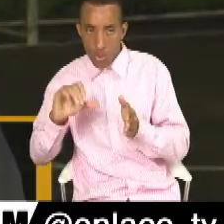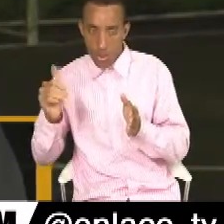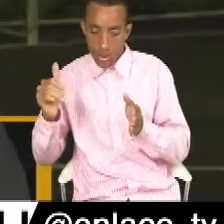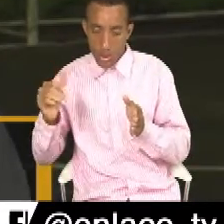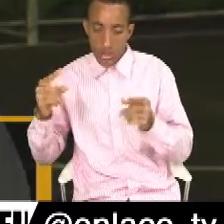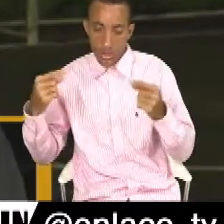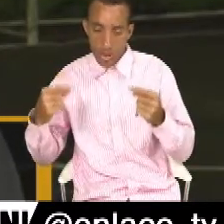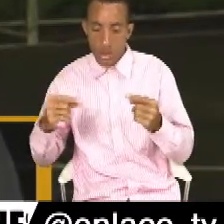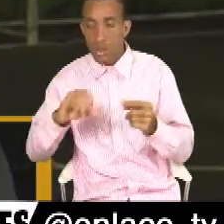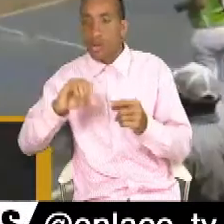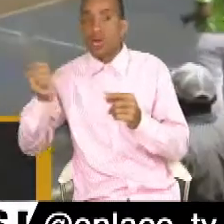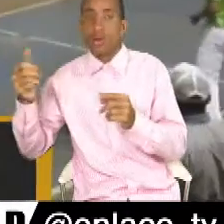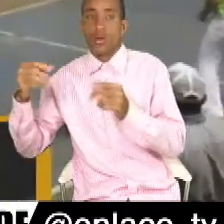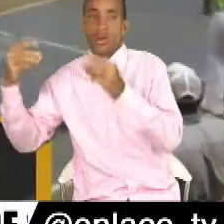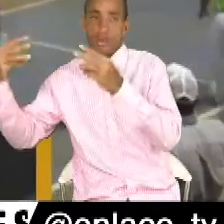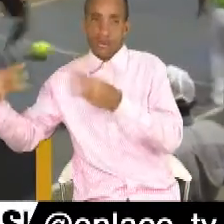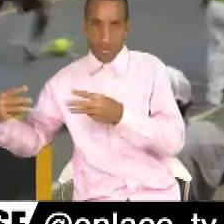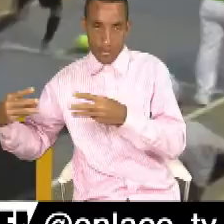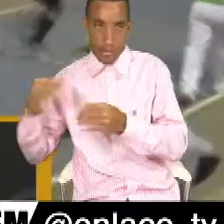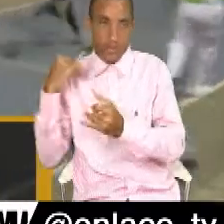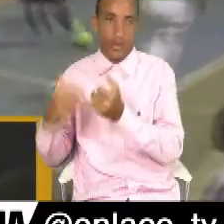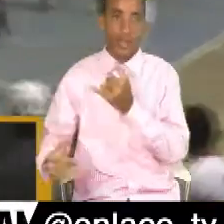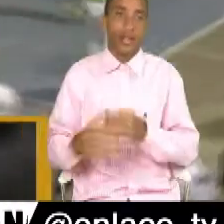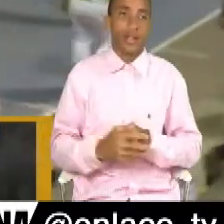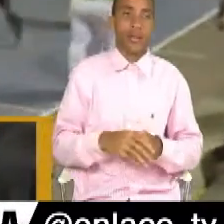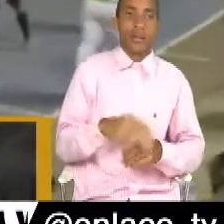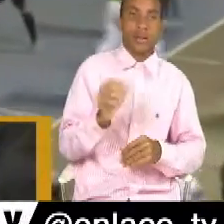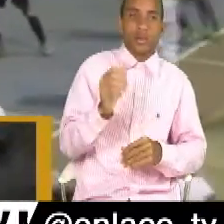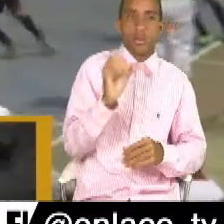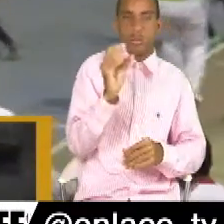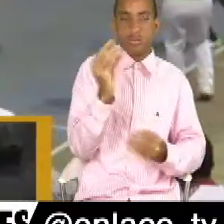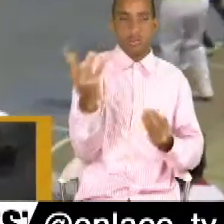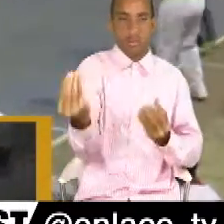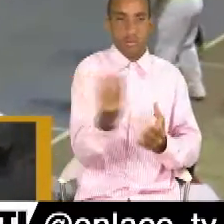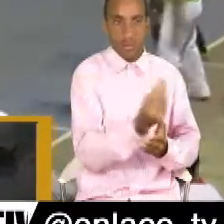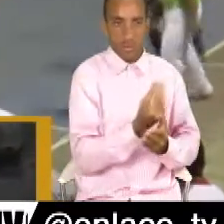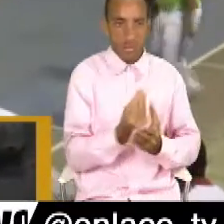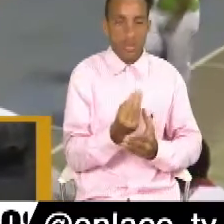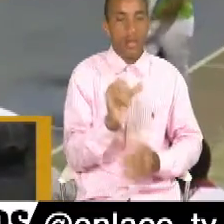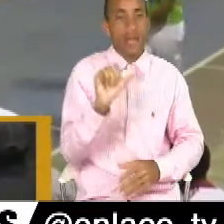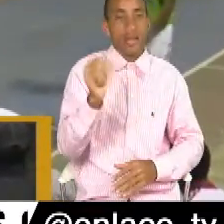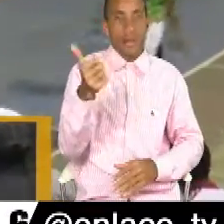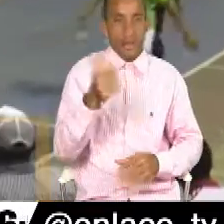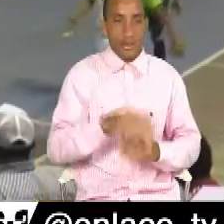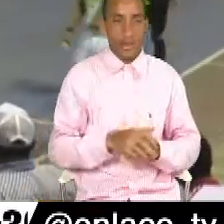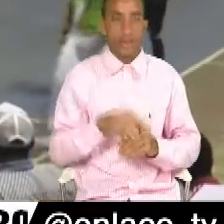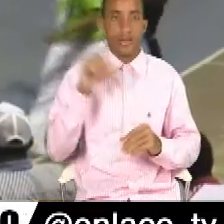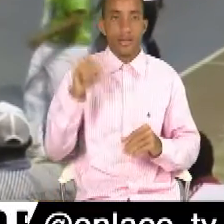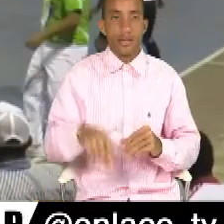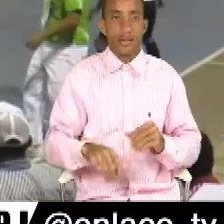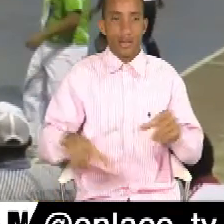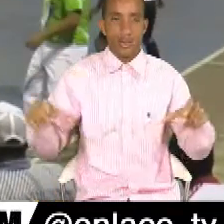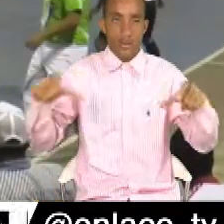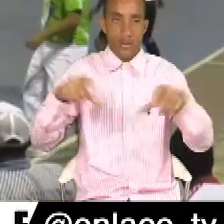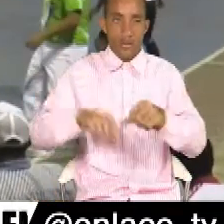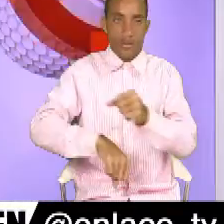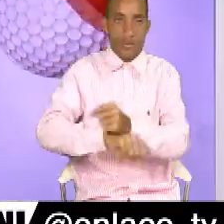faltan los 2 triangulares finales. Más de 10 equipos de toda la región participan en este torneo descentralizado de microfútbol.